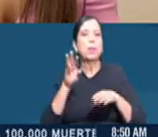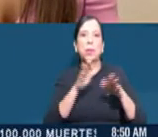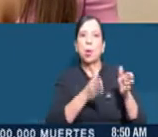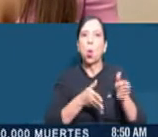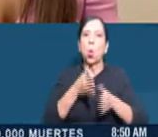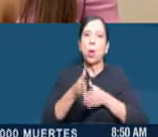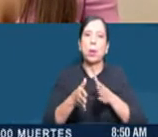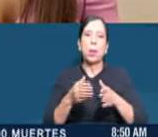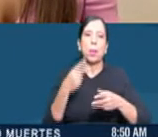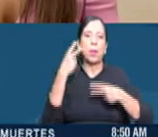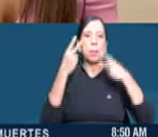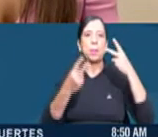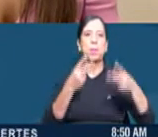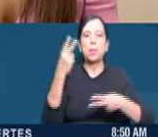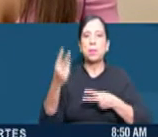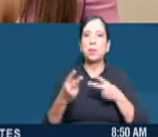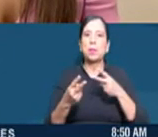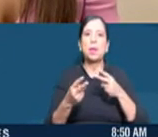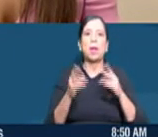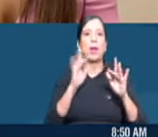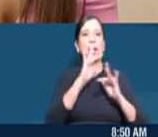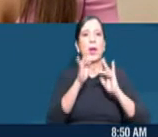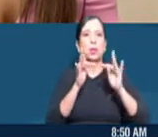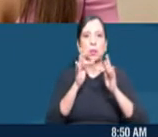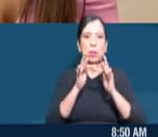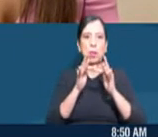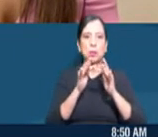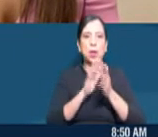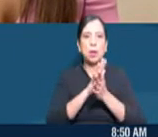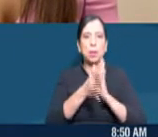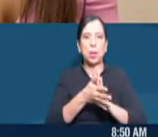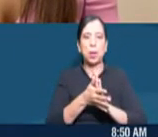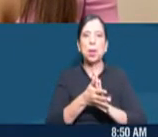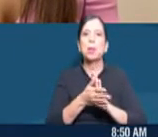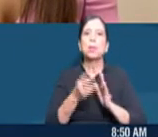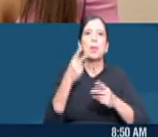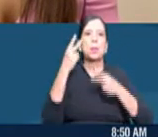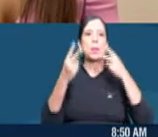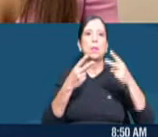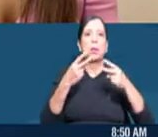pueden visitar las redes sociales del MIDES y también visitar la página web